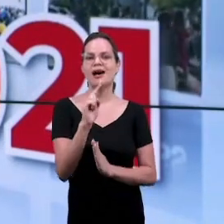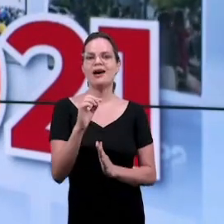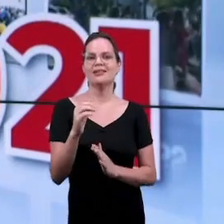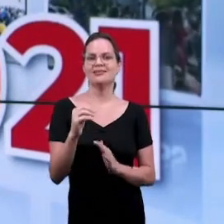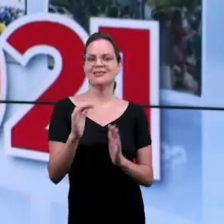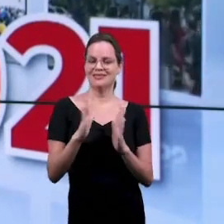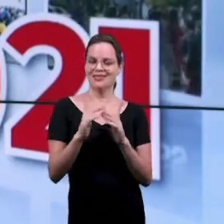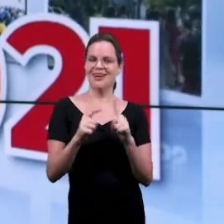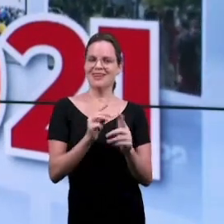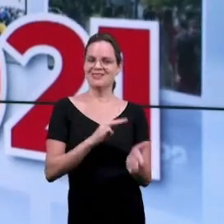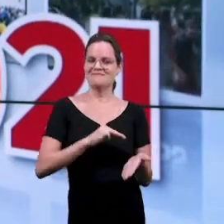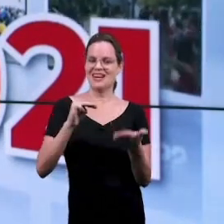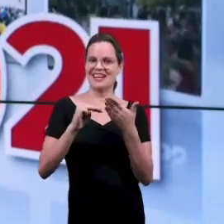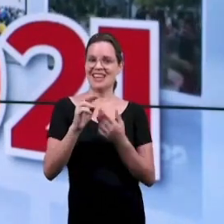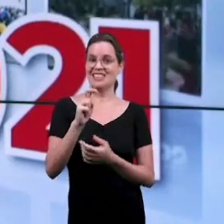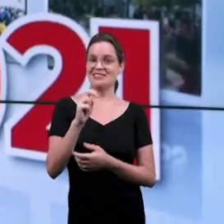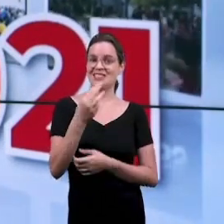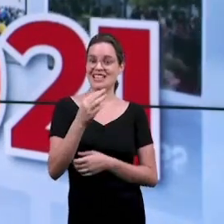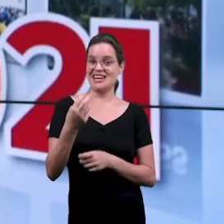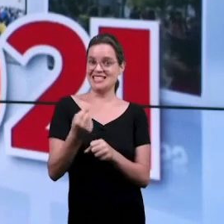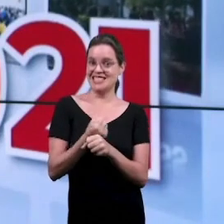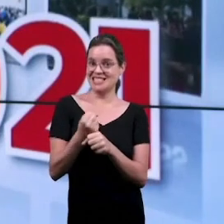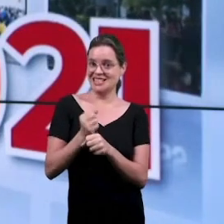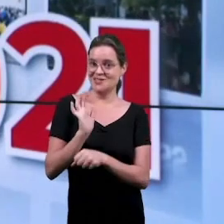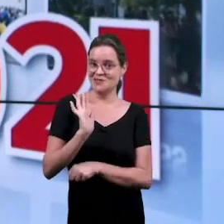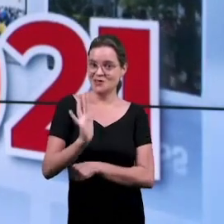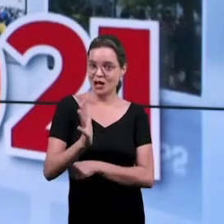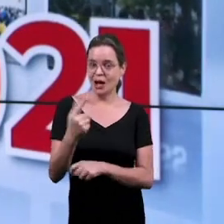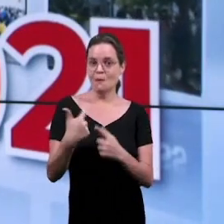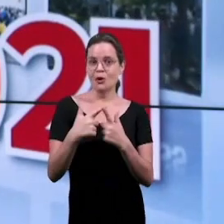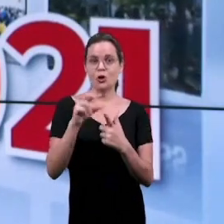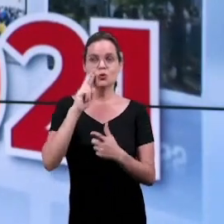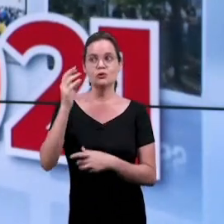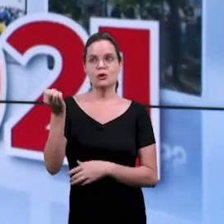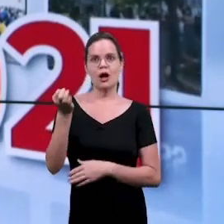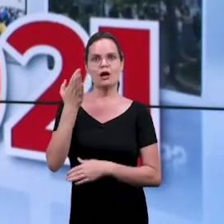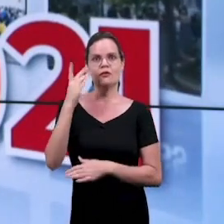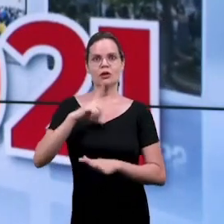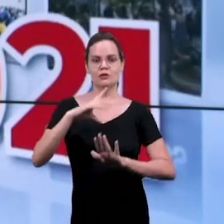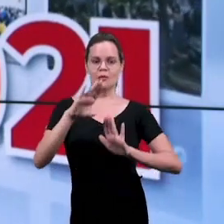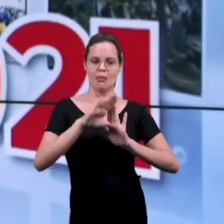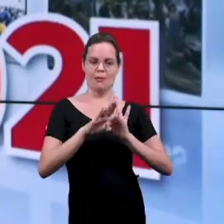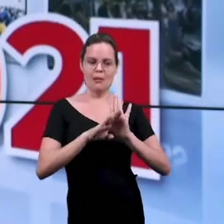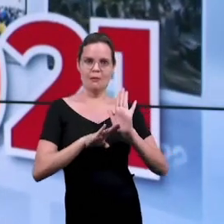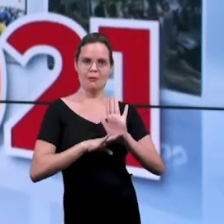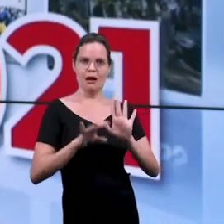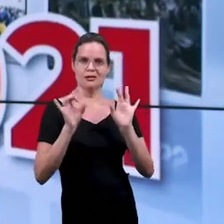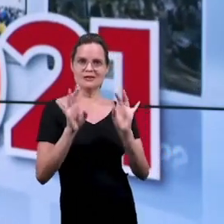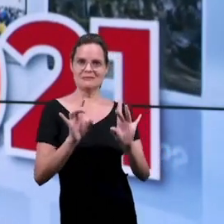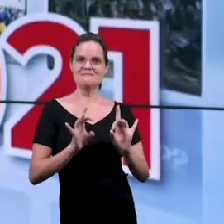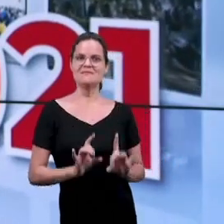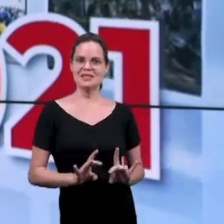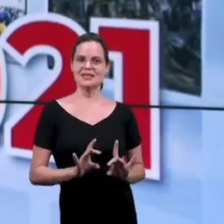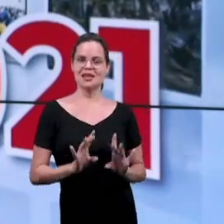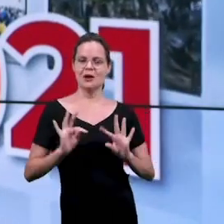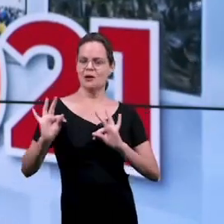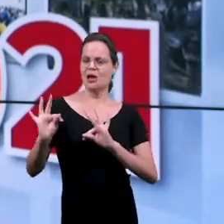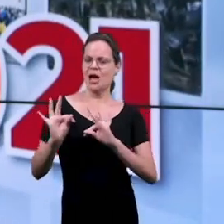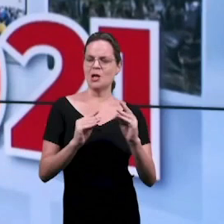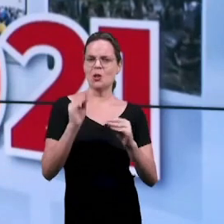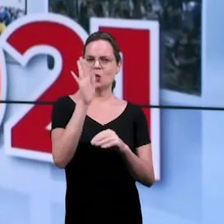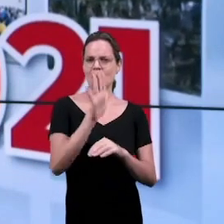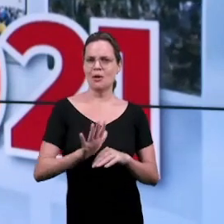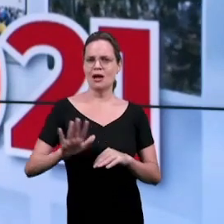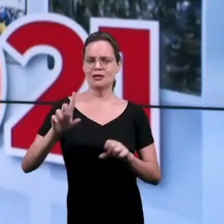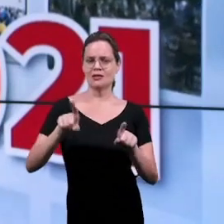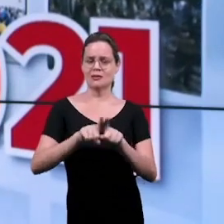vidas. El aniversario de 53 años de la Iglesia Cristiana Maranata por revelación del Señor, una programación muy especial fue vivida